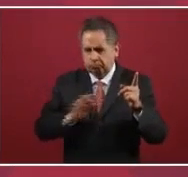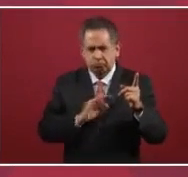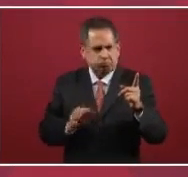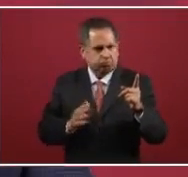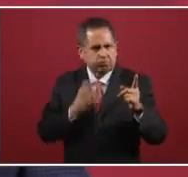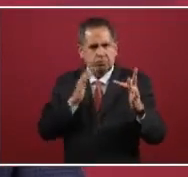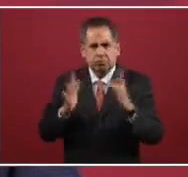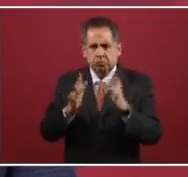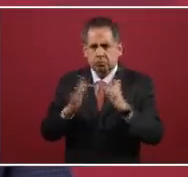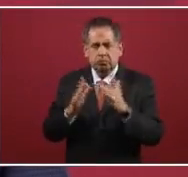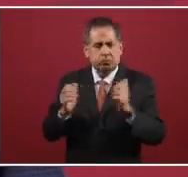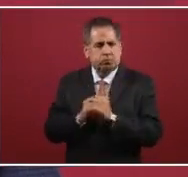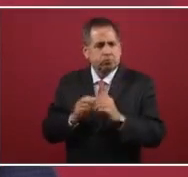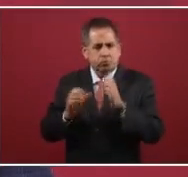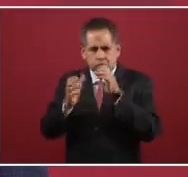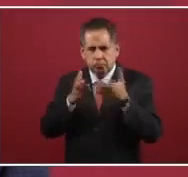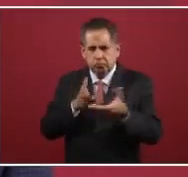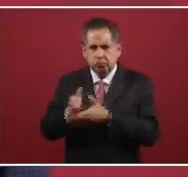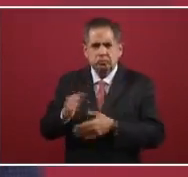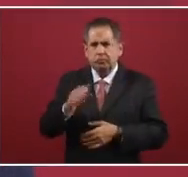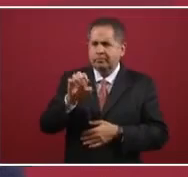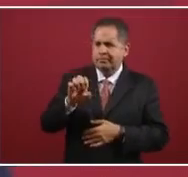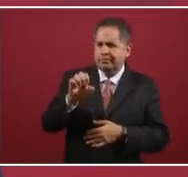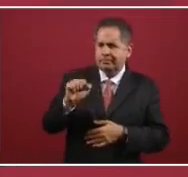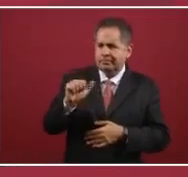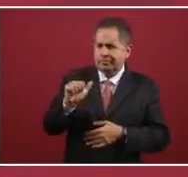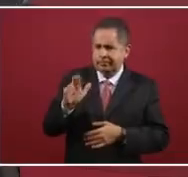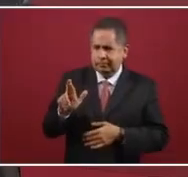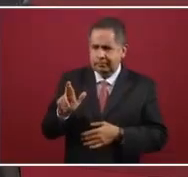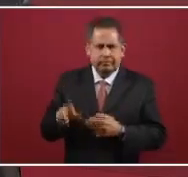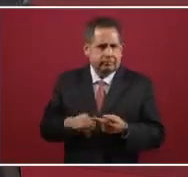podrían utilizar nuestros canales de acceso como el ESAR,